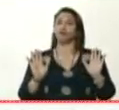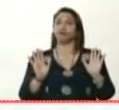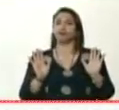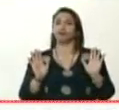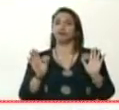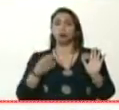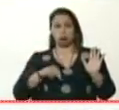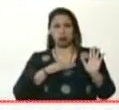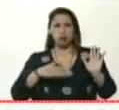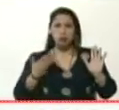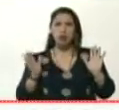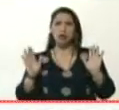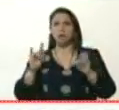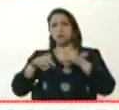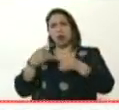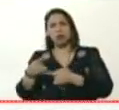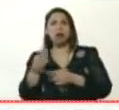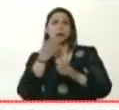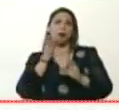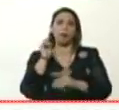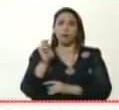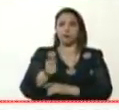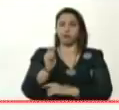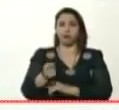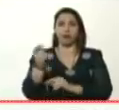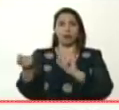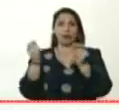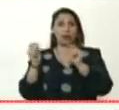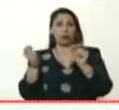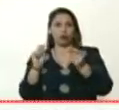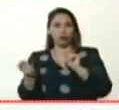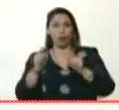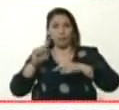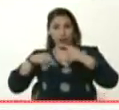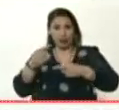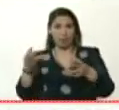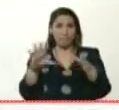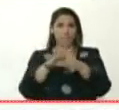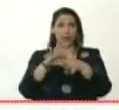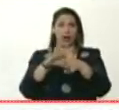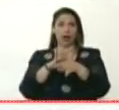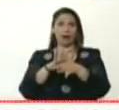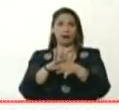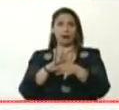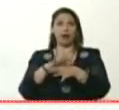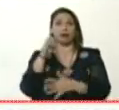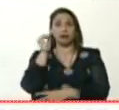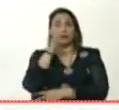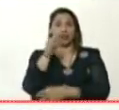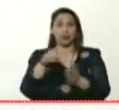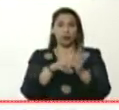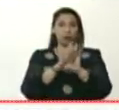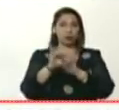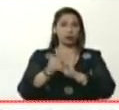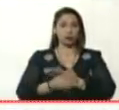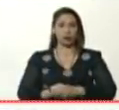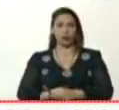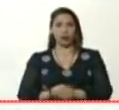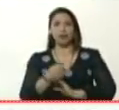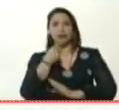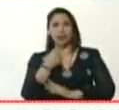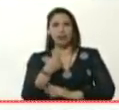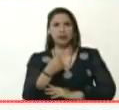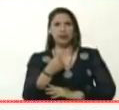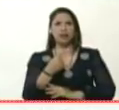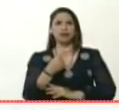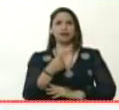Nosotros pudiéramos mañana en sesión. Mañana es martes, digo yo, la Asamblea Nacional Constituyente de su seno, es decir, las elecciones